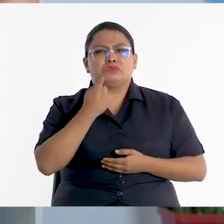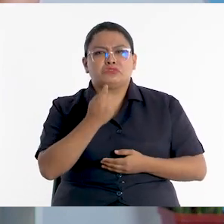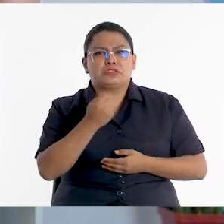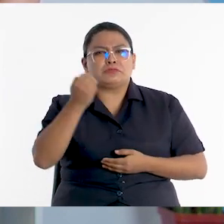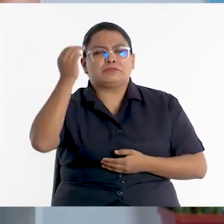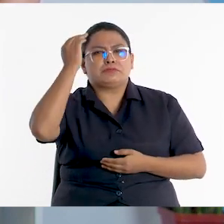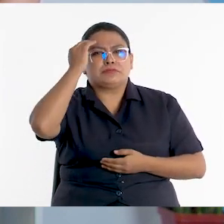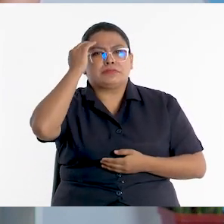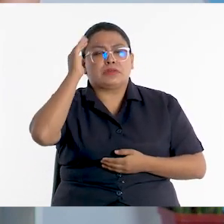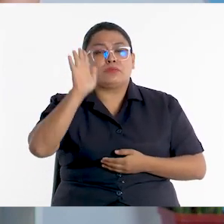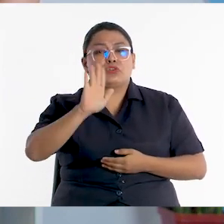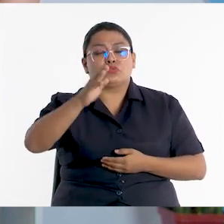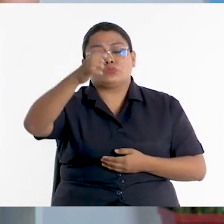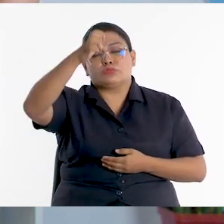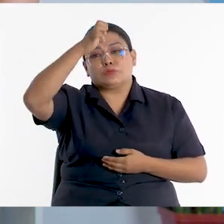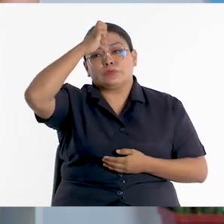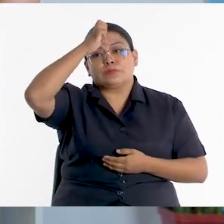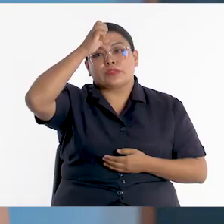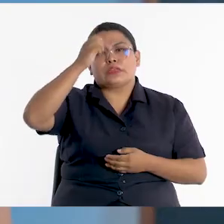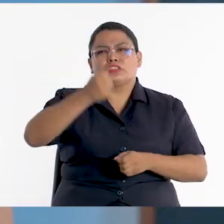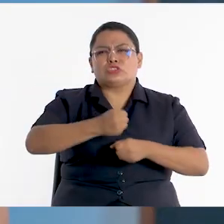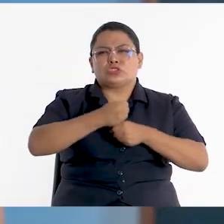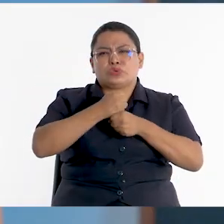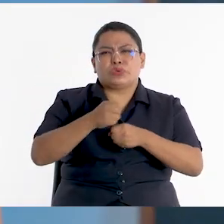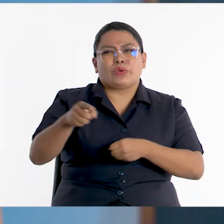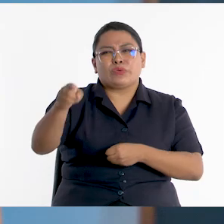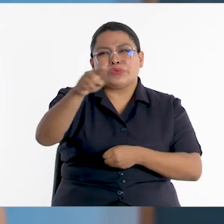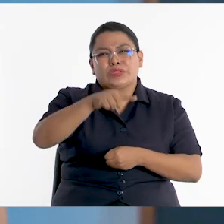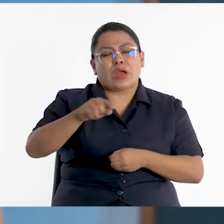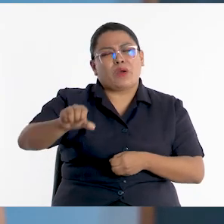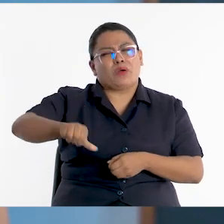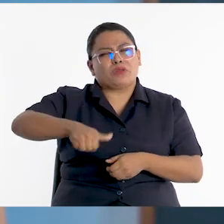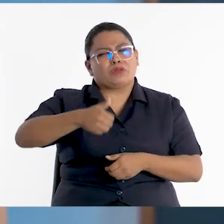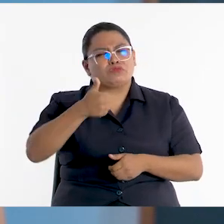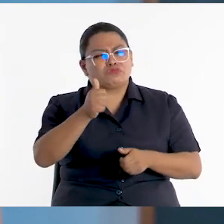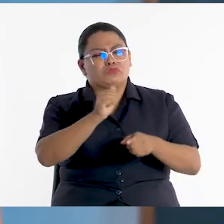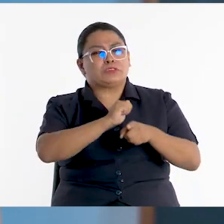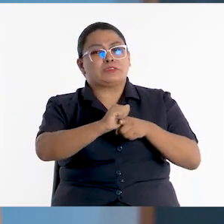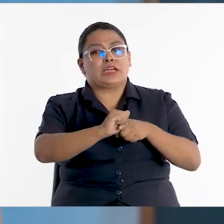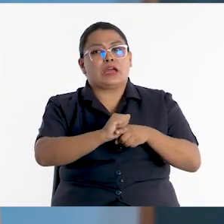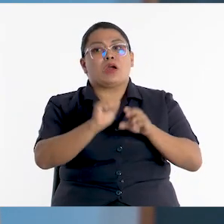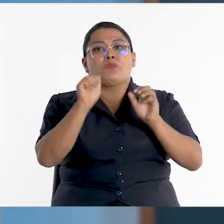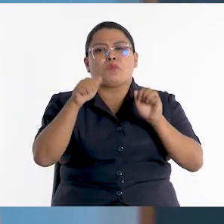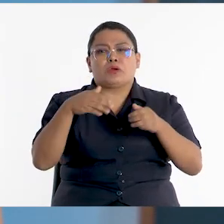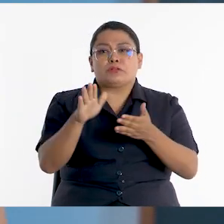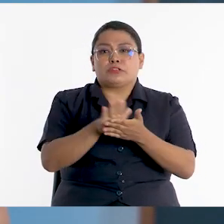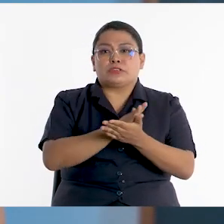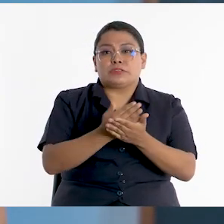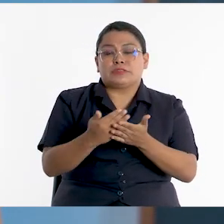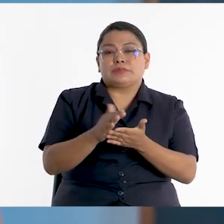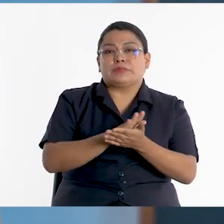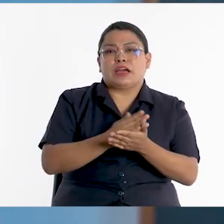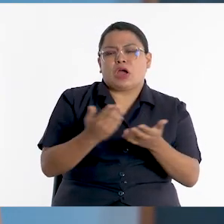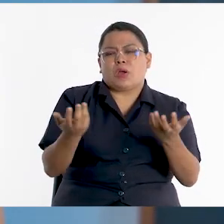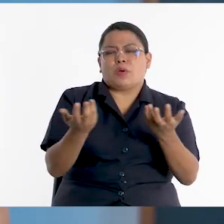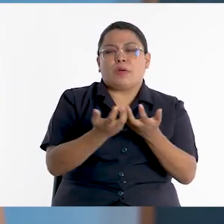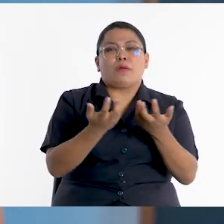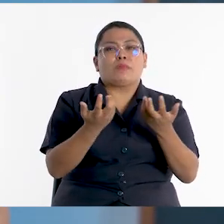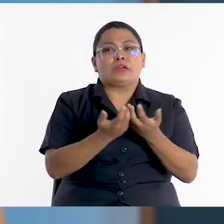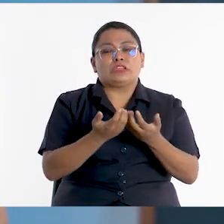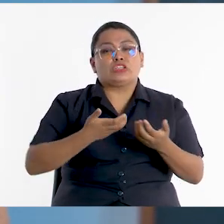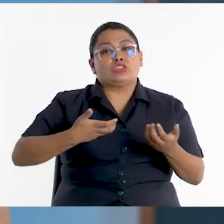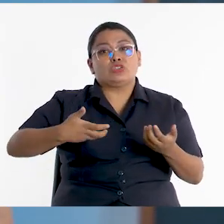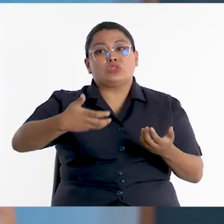él mismo quien se dé cuenta de su fallo. Estamos seguros que ustedes tienen otras buenas prácticas. Pueden compartirlas